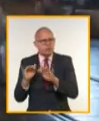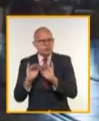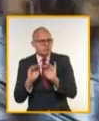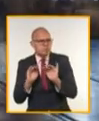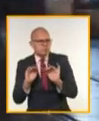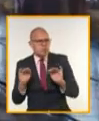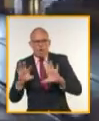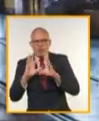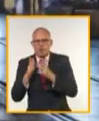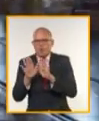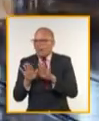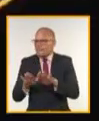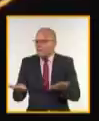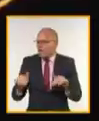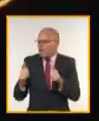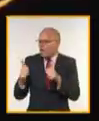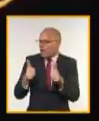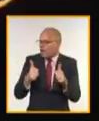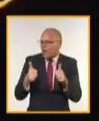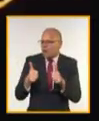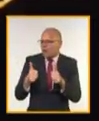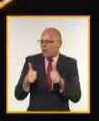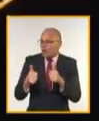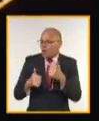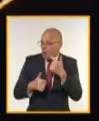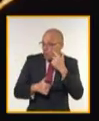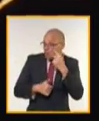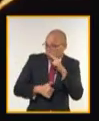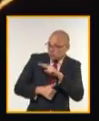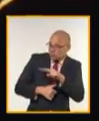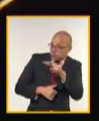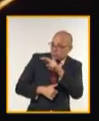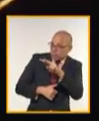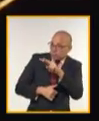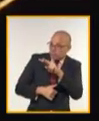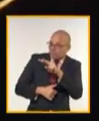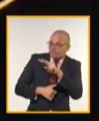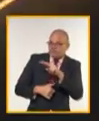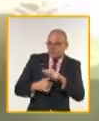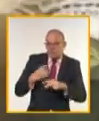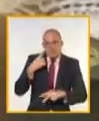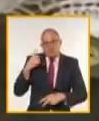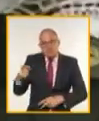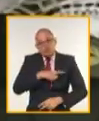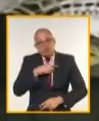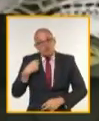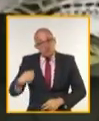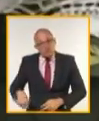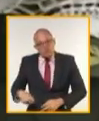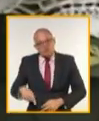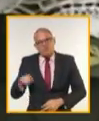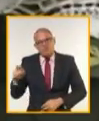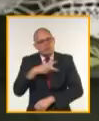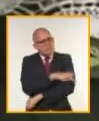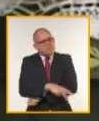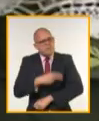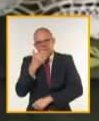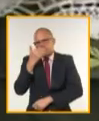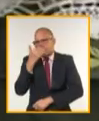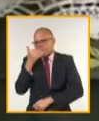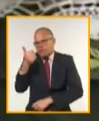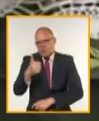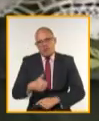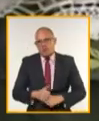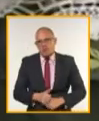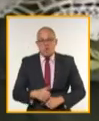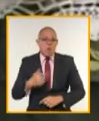que yo puedo apreciar que China es el país del siglo XXI, es el país del futuro. Creo que en el